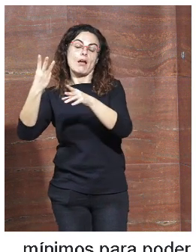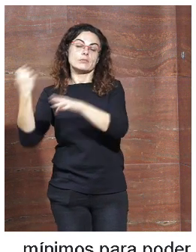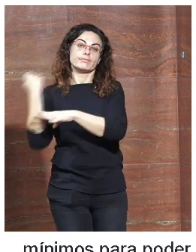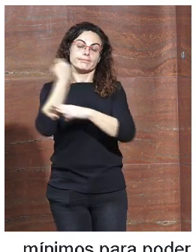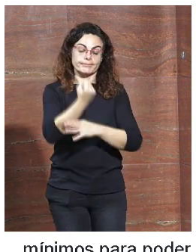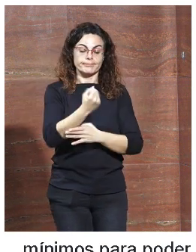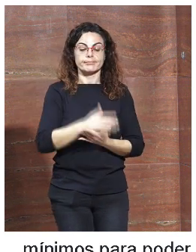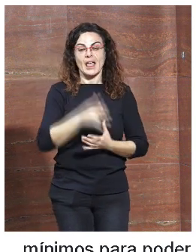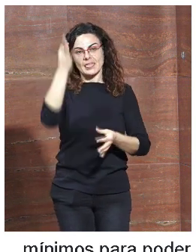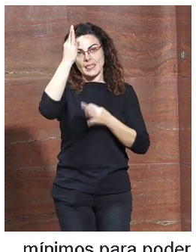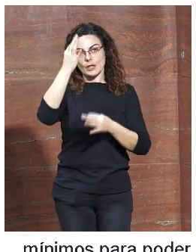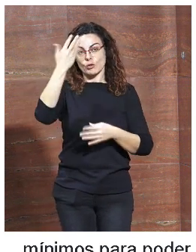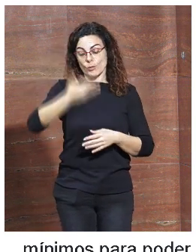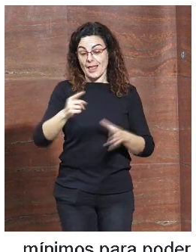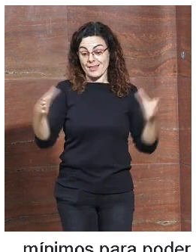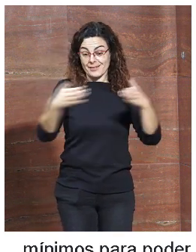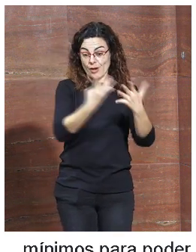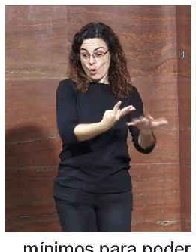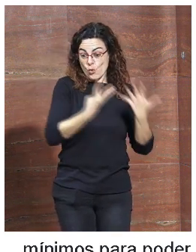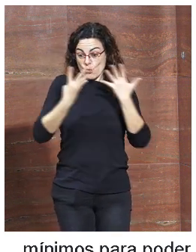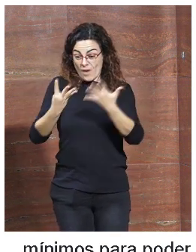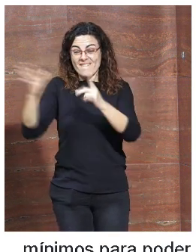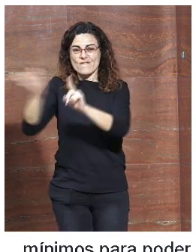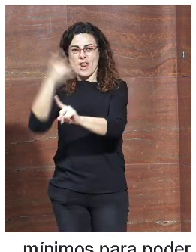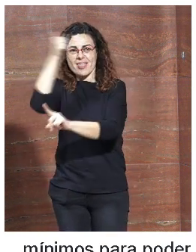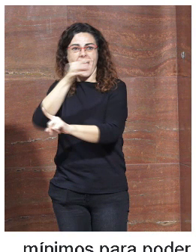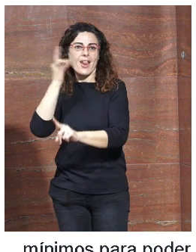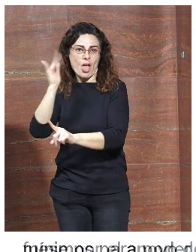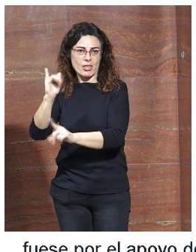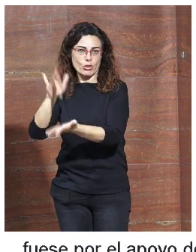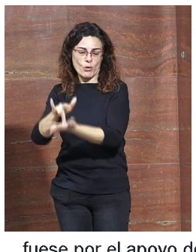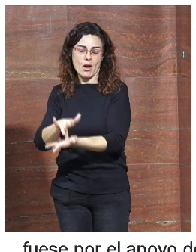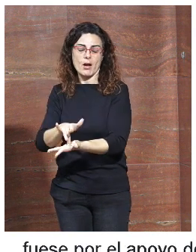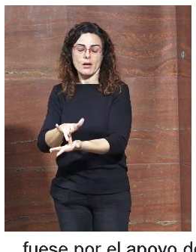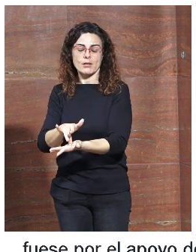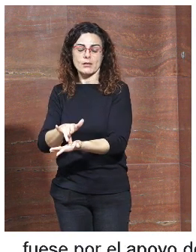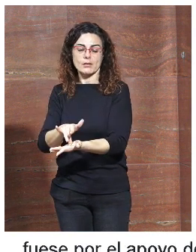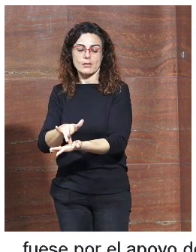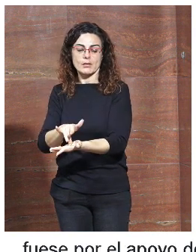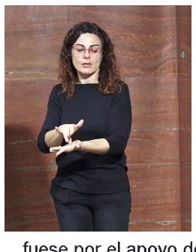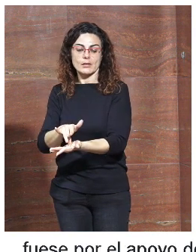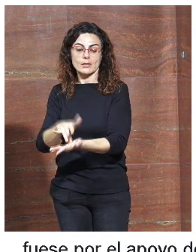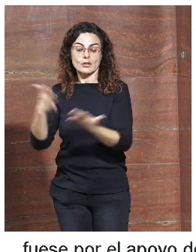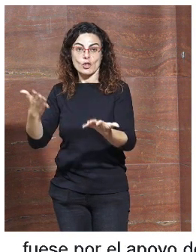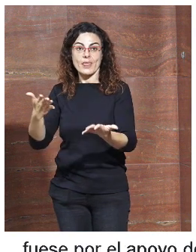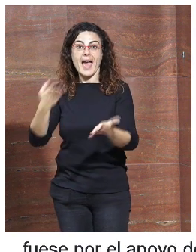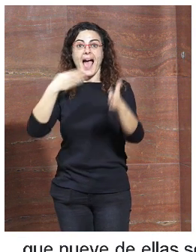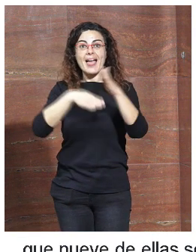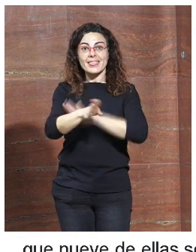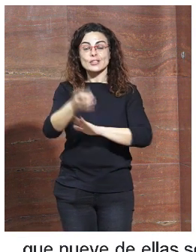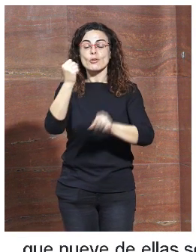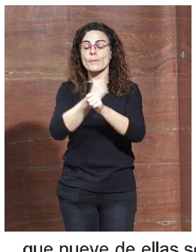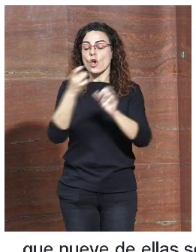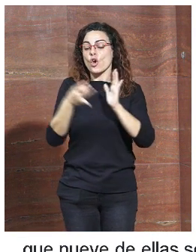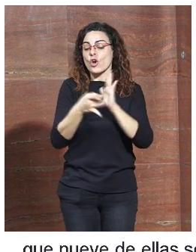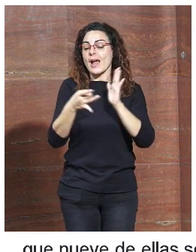importante, que 9 de ellas son víctimas de violencia de género. ¿Qué variables limitan el acceso a un empleo de calidad? Pues es un poco las